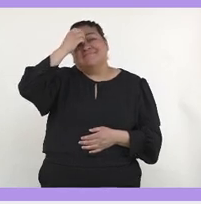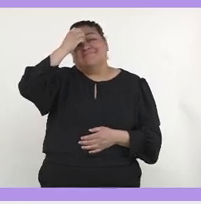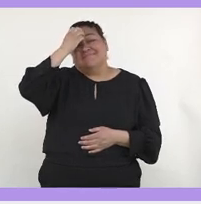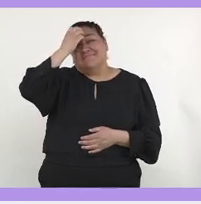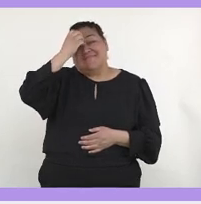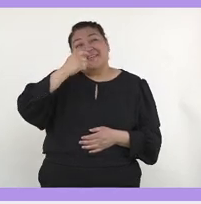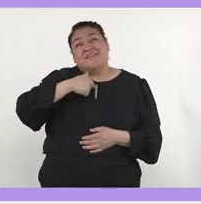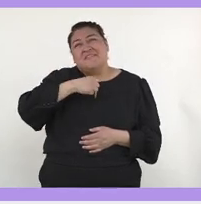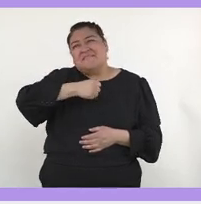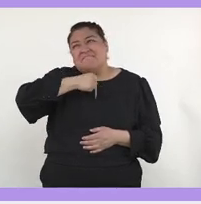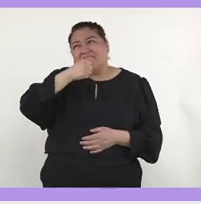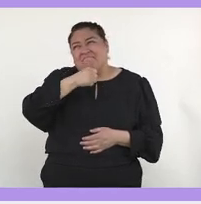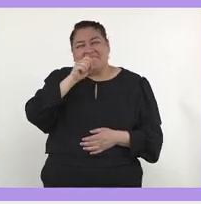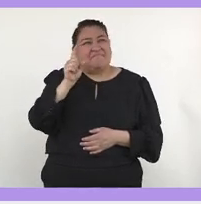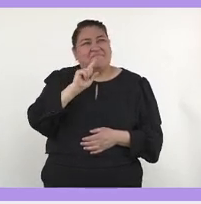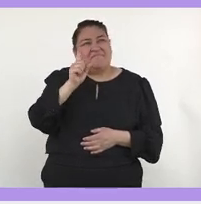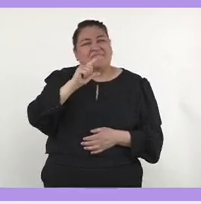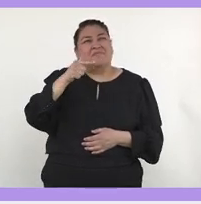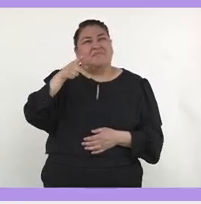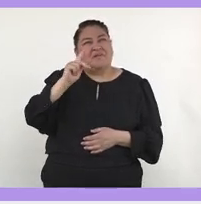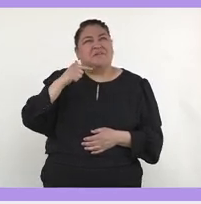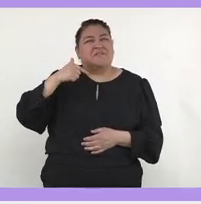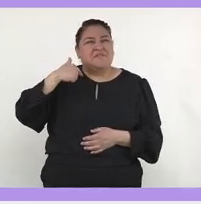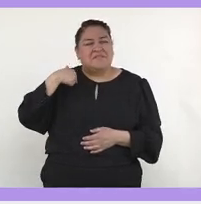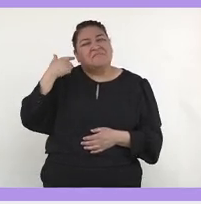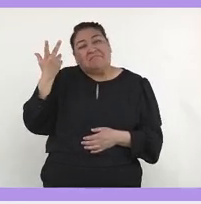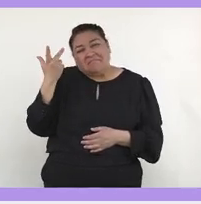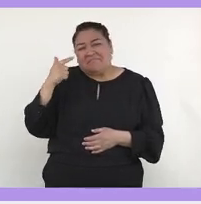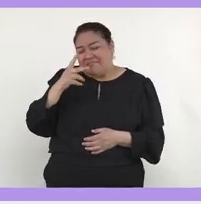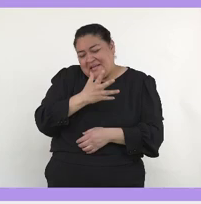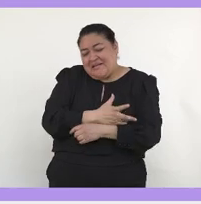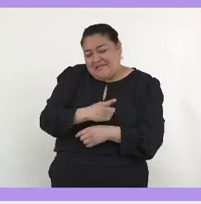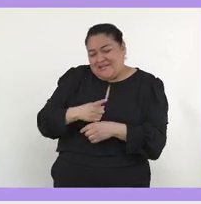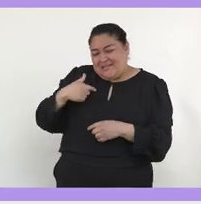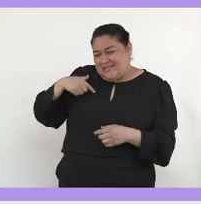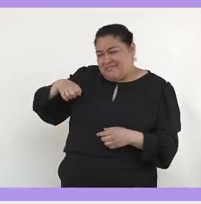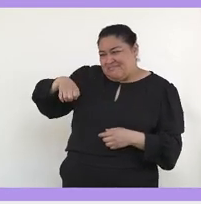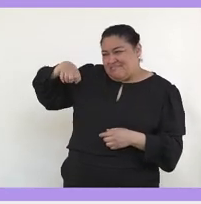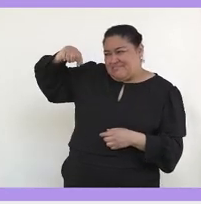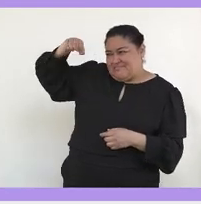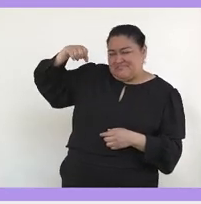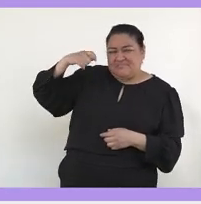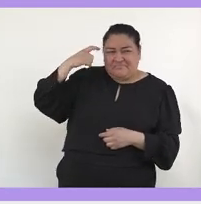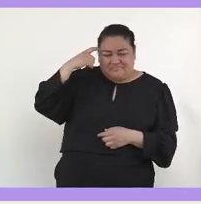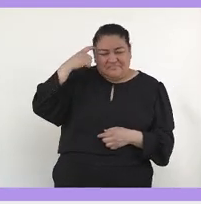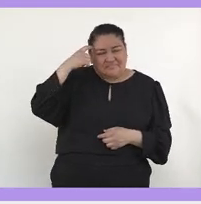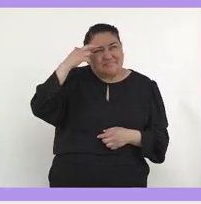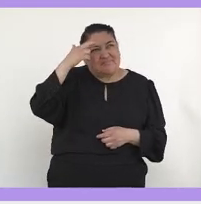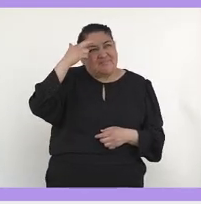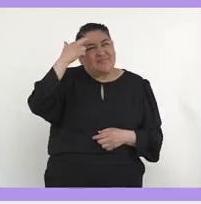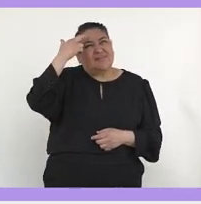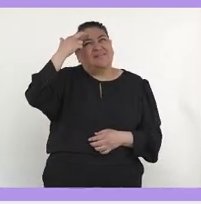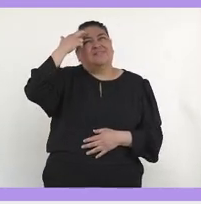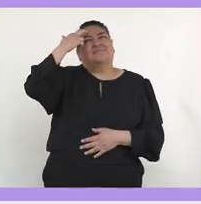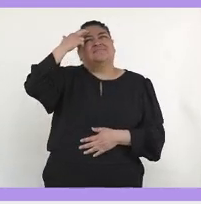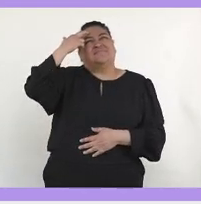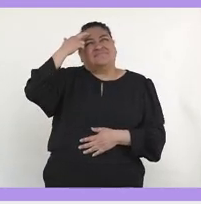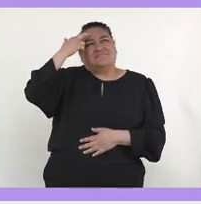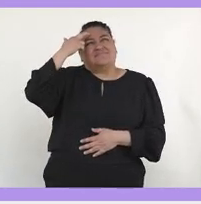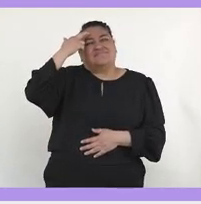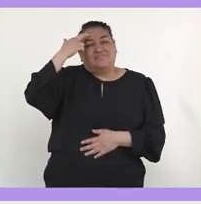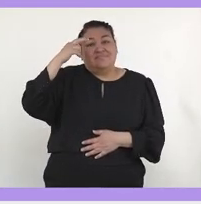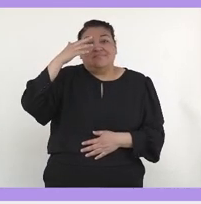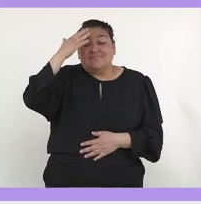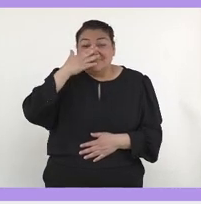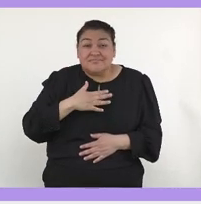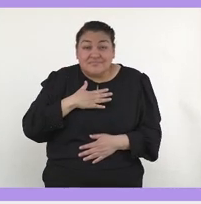la más mayor pero sí una de las más mayores de de esta presencia aquí pero realmente ha sido